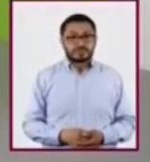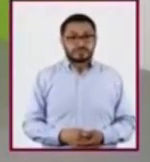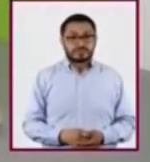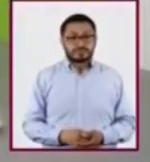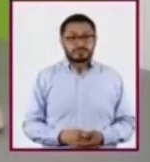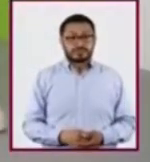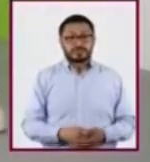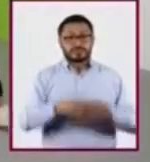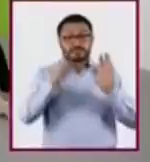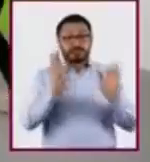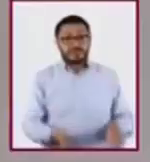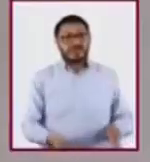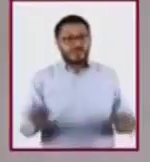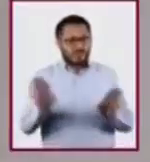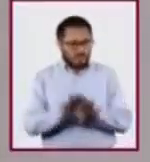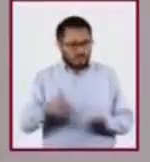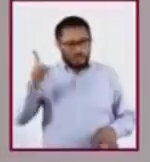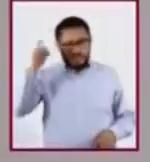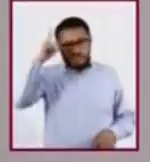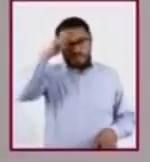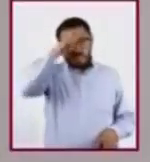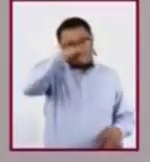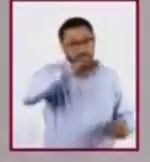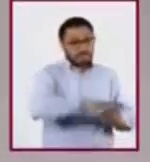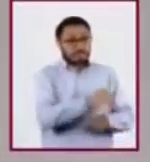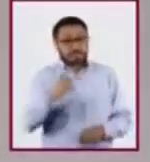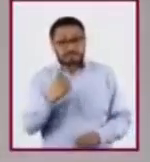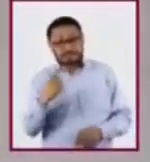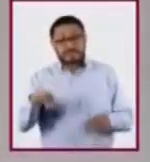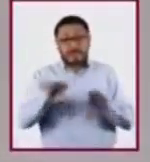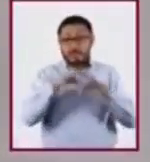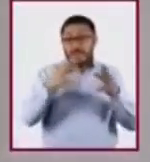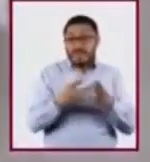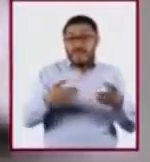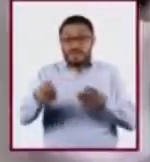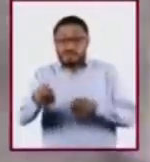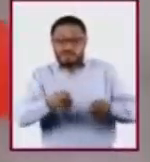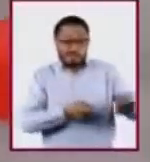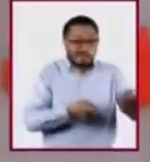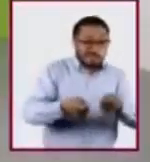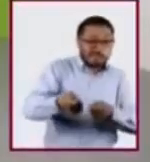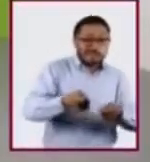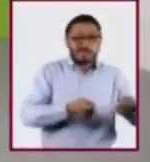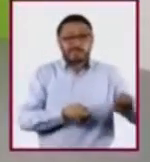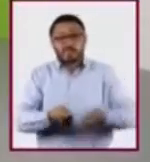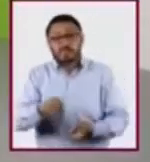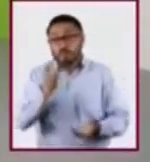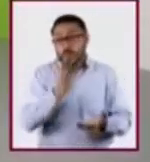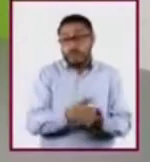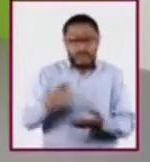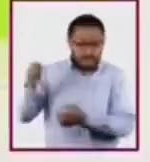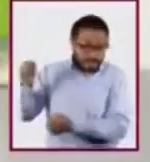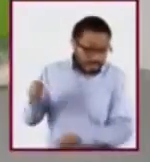Esto ya implica un grado de dificultad mayor, ya que tenemos que controlar la pelota solamente con el implemento que es el bastón.